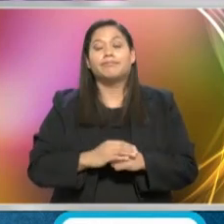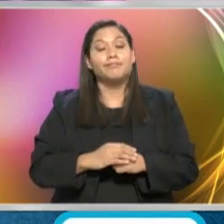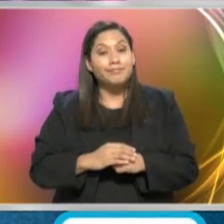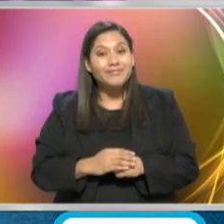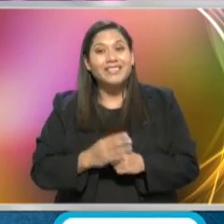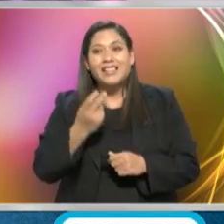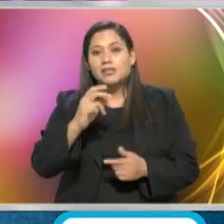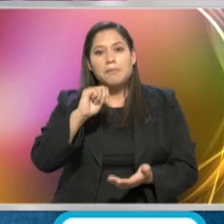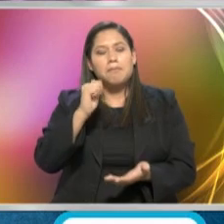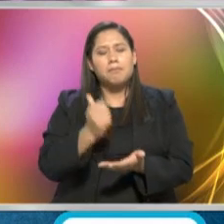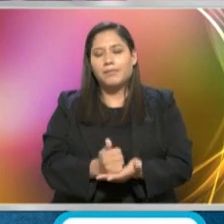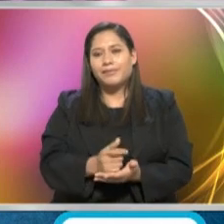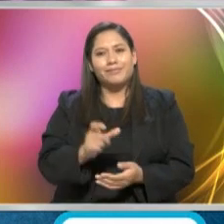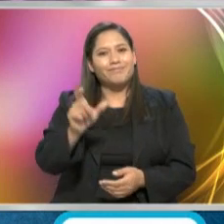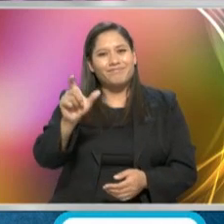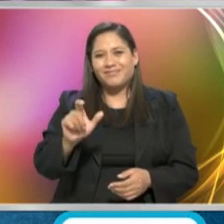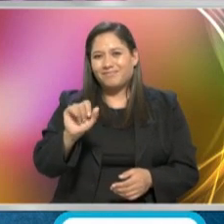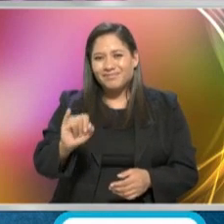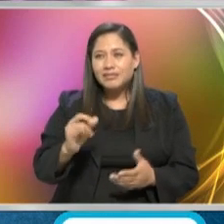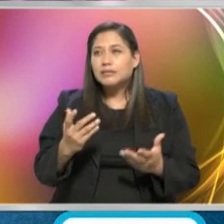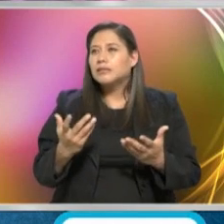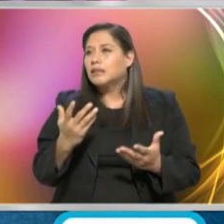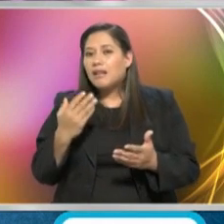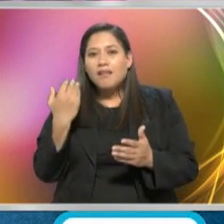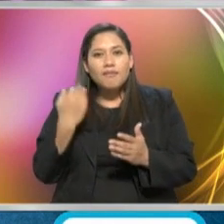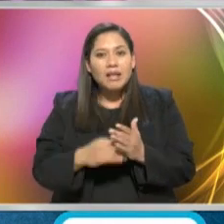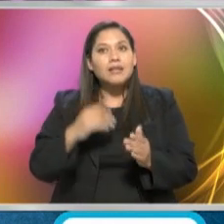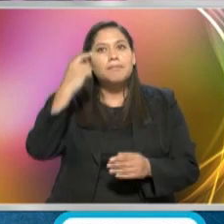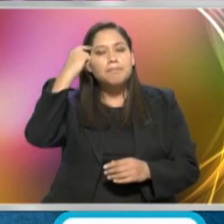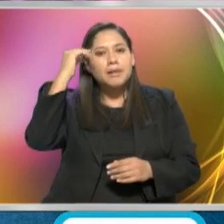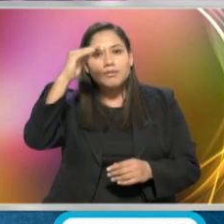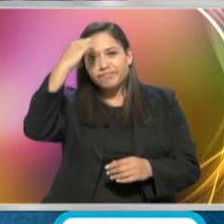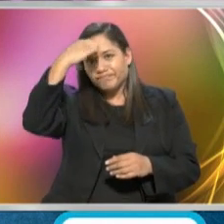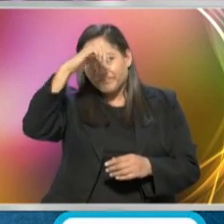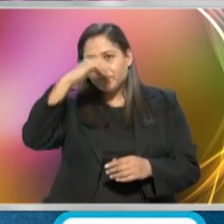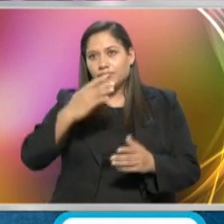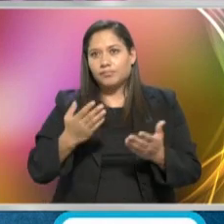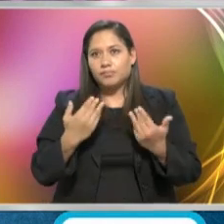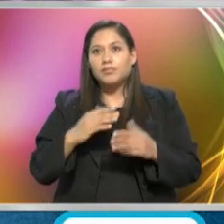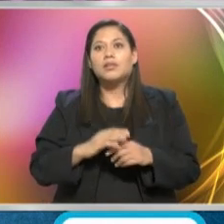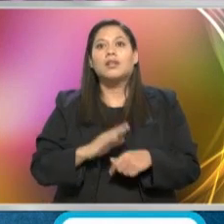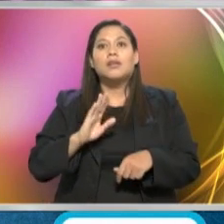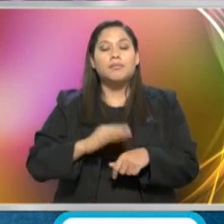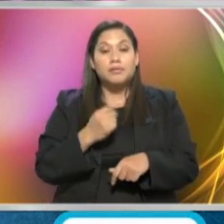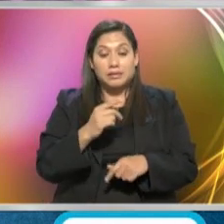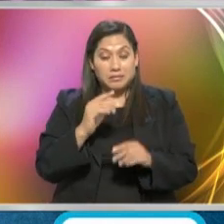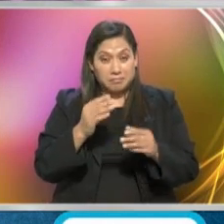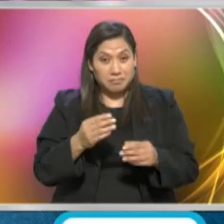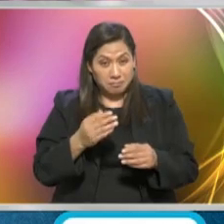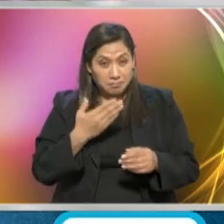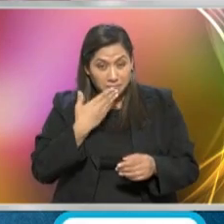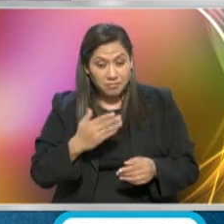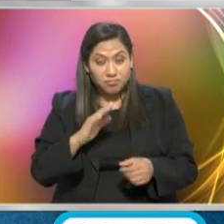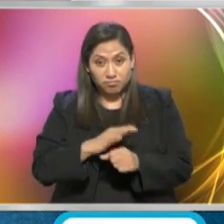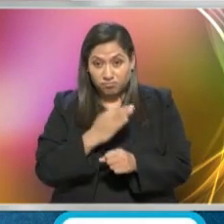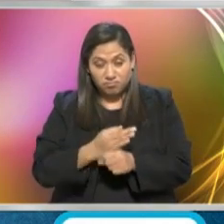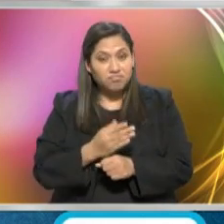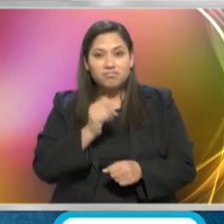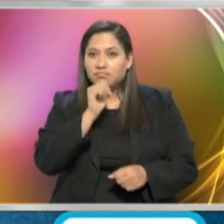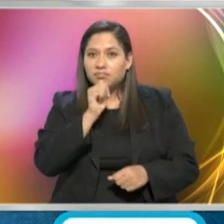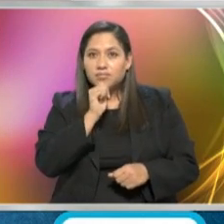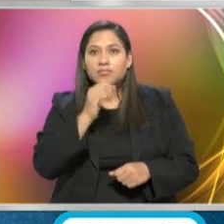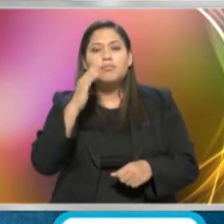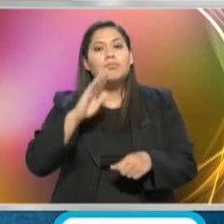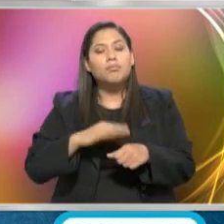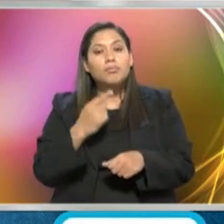que los marca mucho, ¿no? La falta de madurez, ¿no? Porque no se han desarrollado lo suficiente en esta etapa, ¿no? Porque, como bien dices,